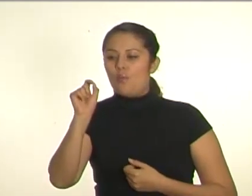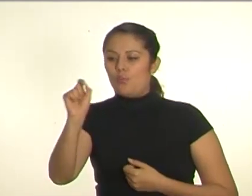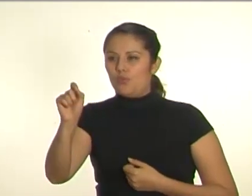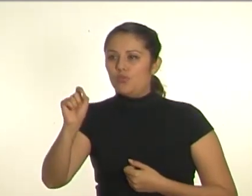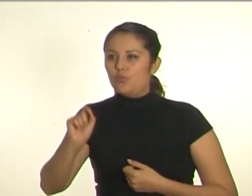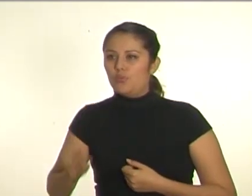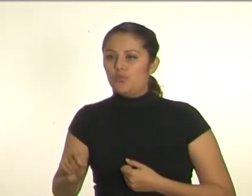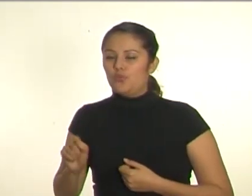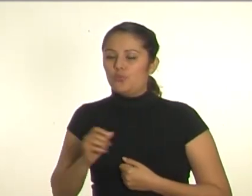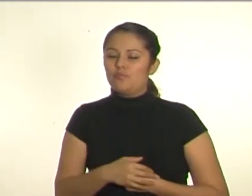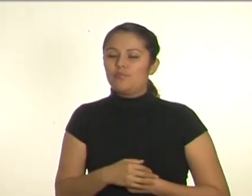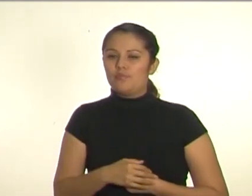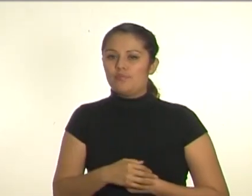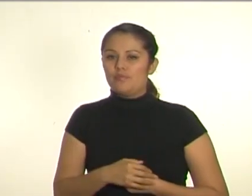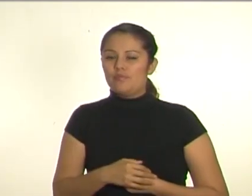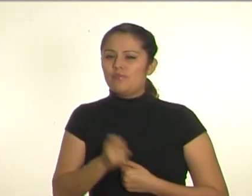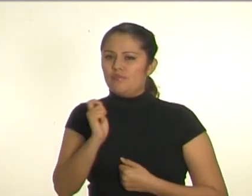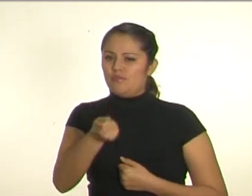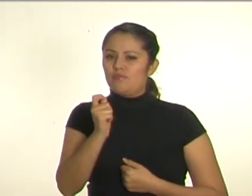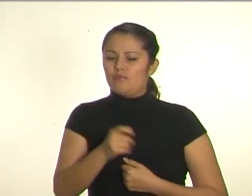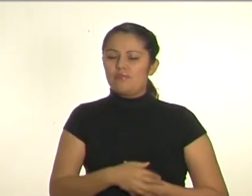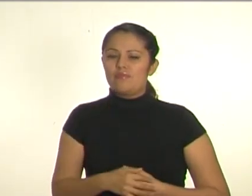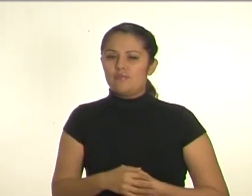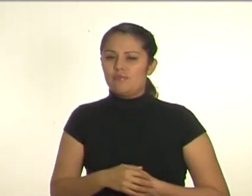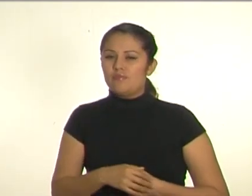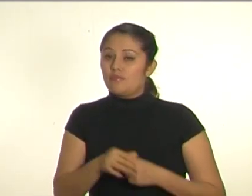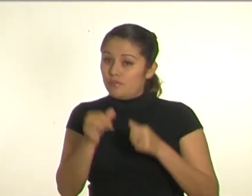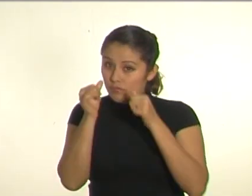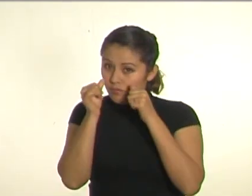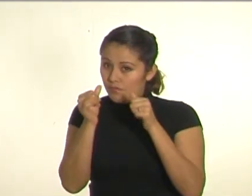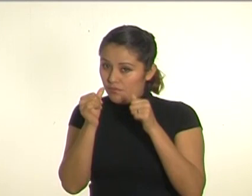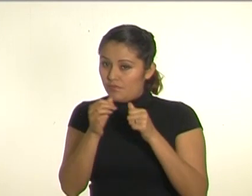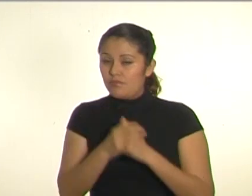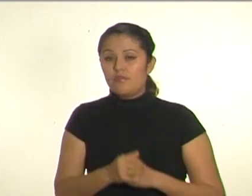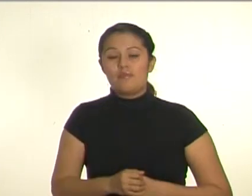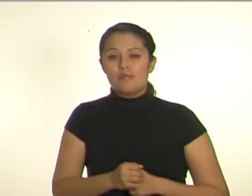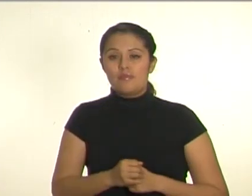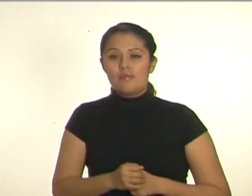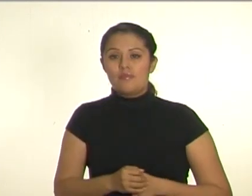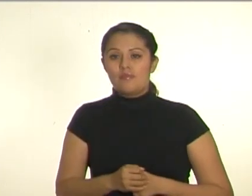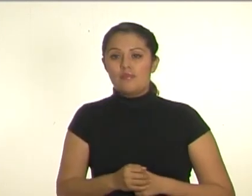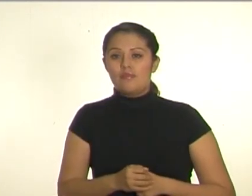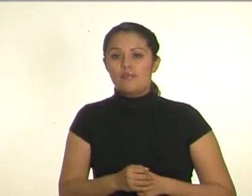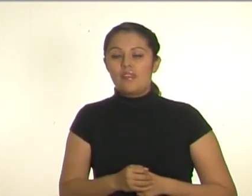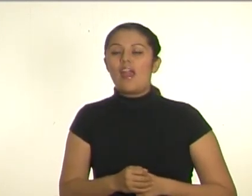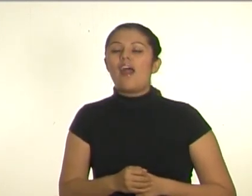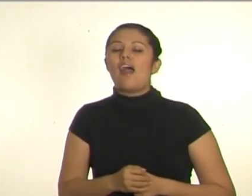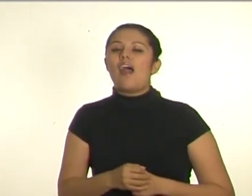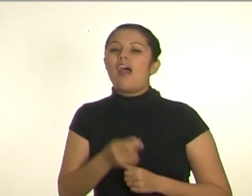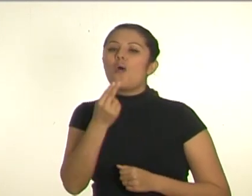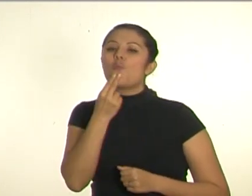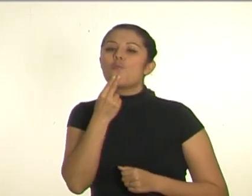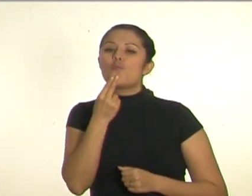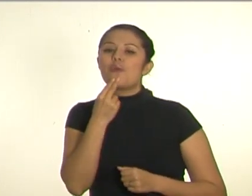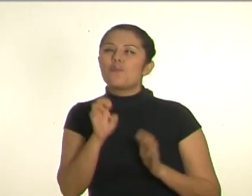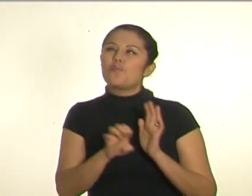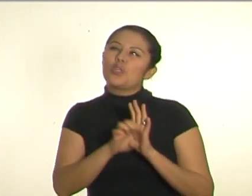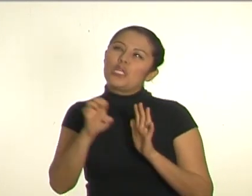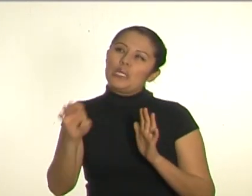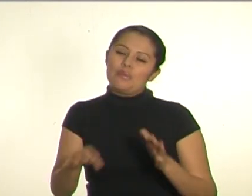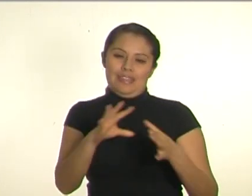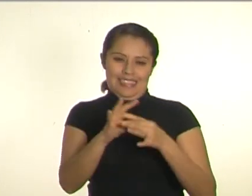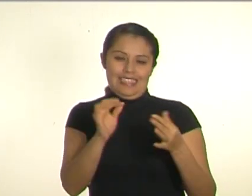dos puntos se usan, mucha atención, se usan para anunciar una explicación